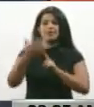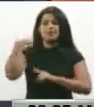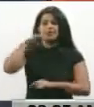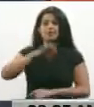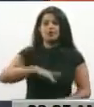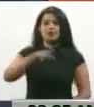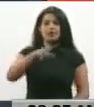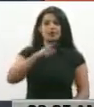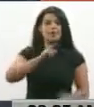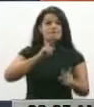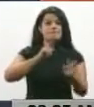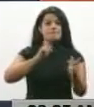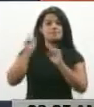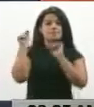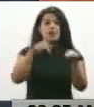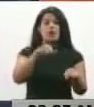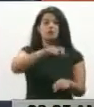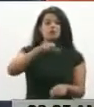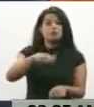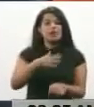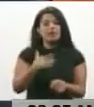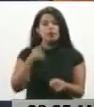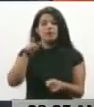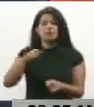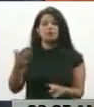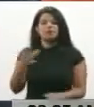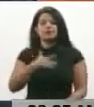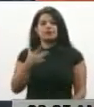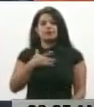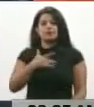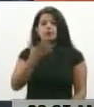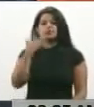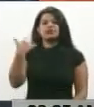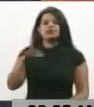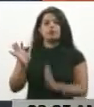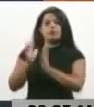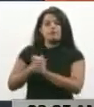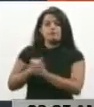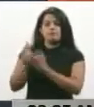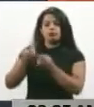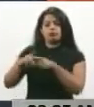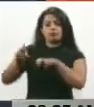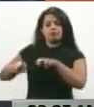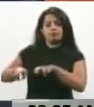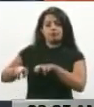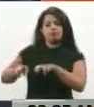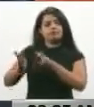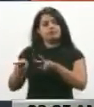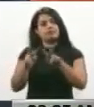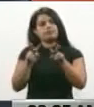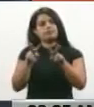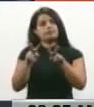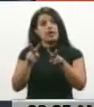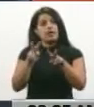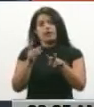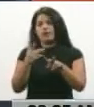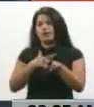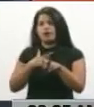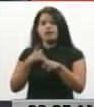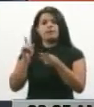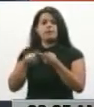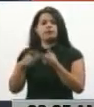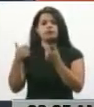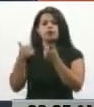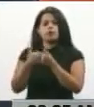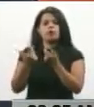tratando este espectáculo que queríamos que el público se emocionara. Que si yo estoy con mi pareja en el patio de butaca, ya sea con mi mujer, con mi novia